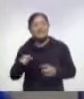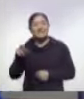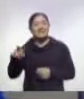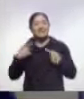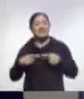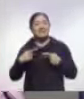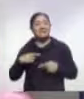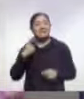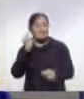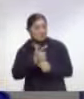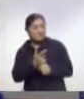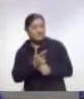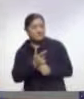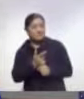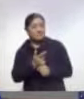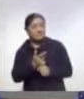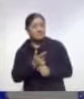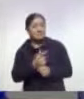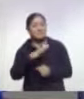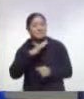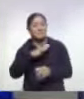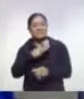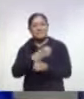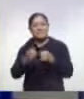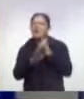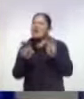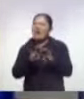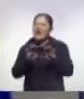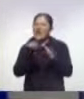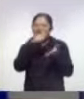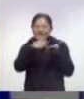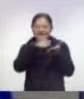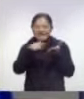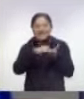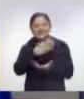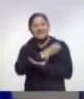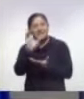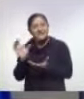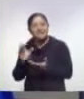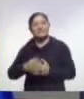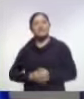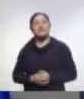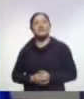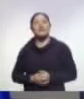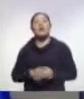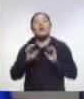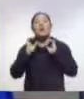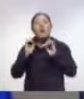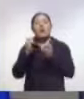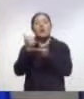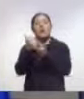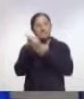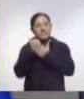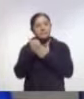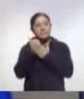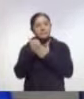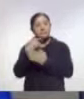que a veces yo no me imaginaba cuando escribía los cuentos, ¿no? O me ayudan a comprender